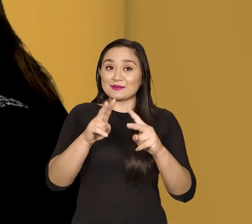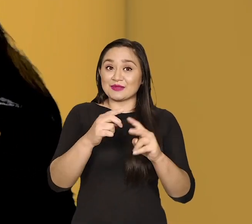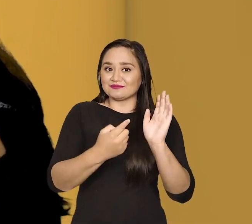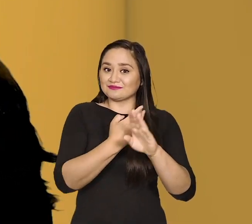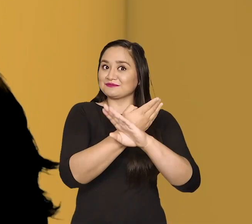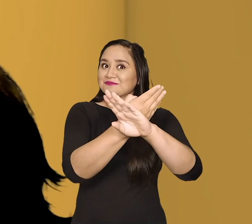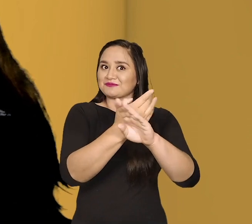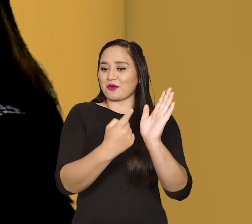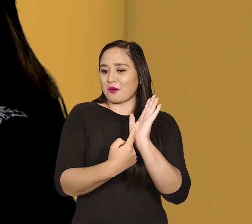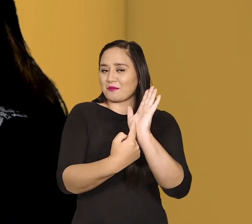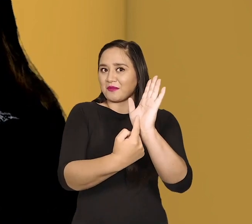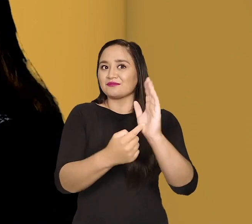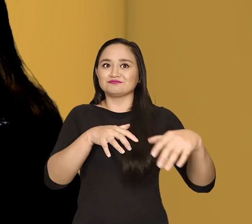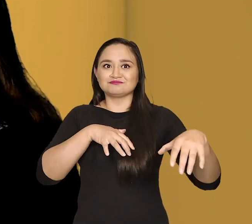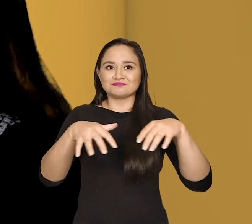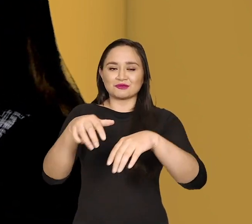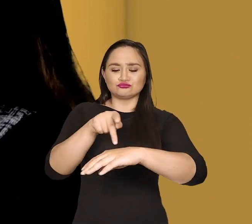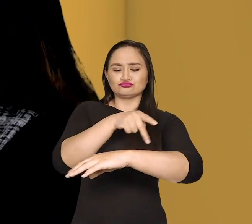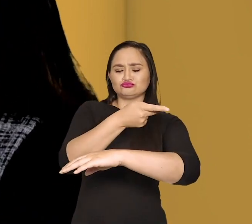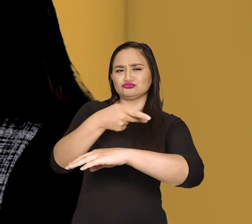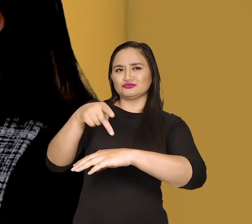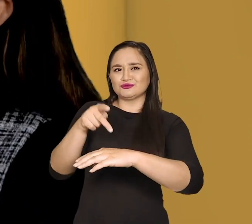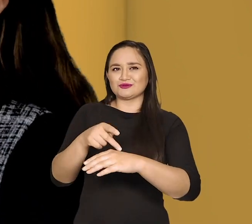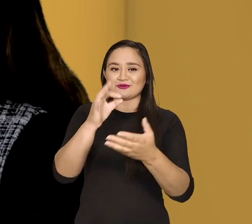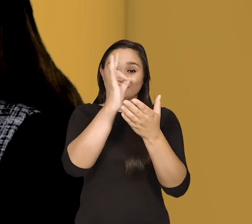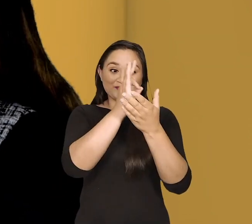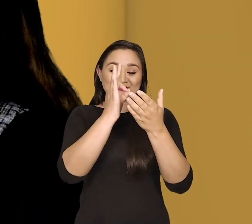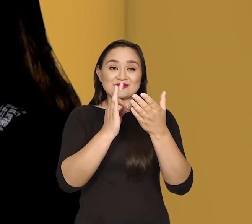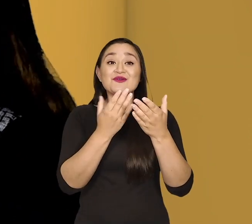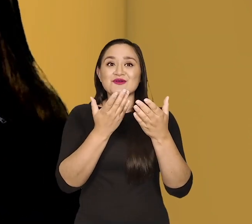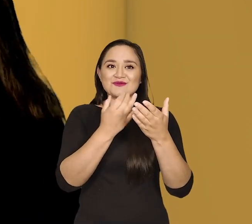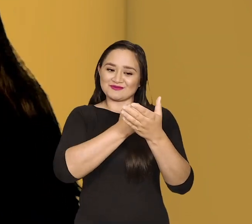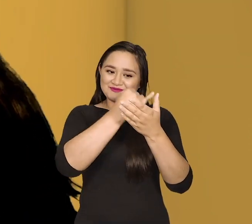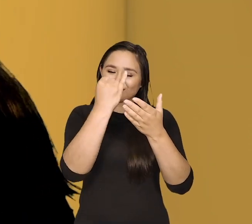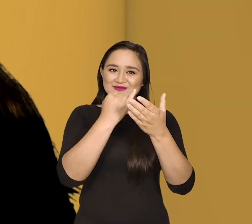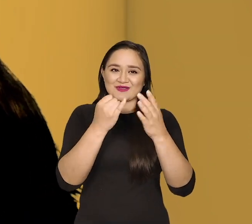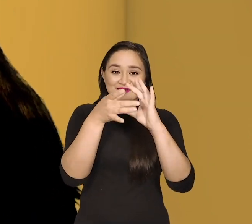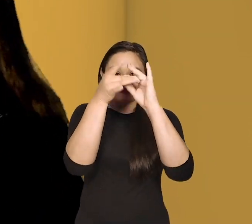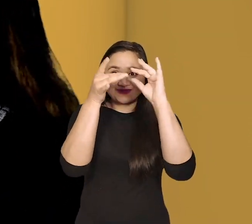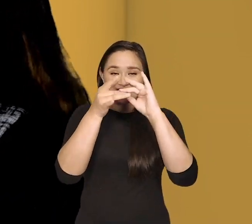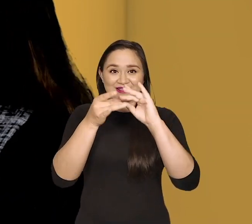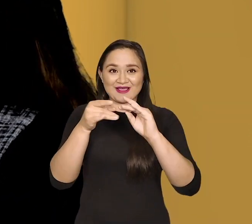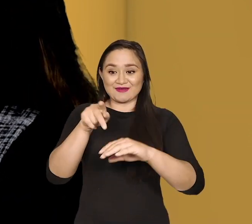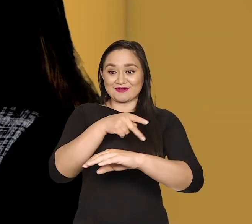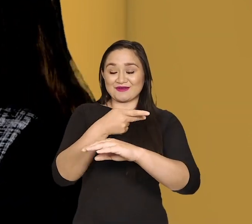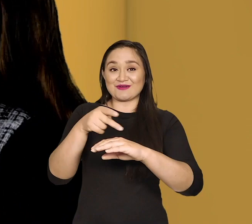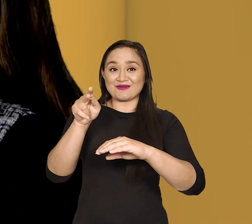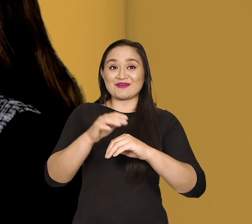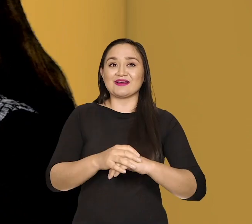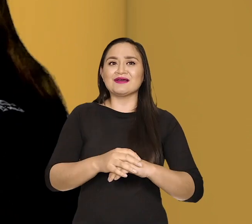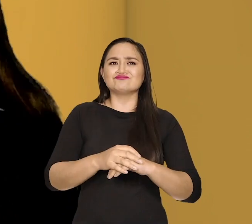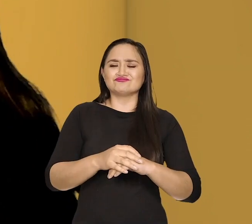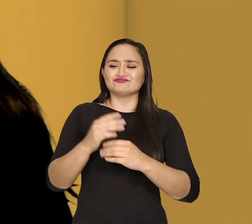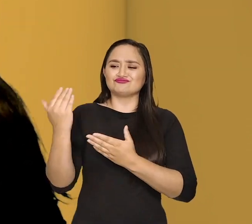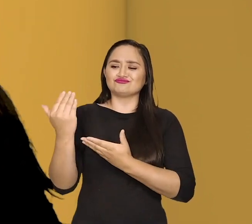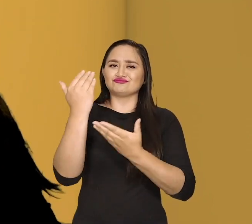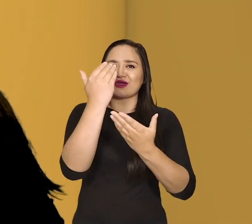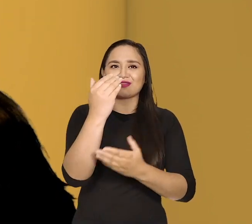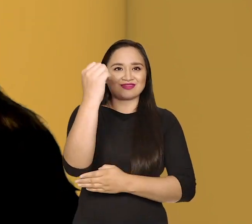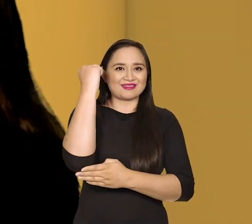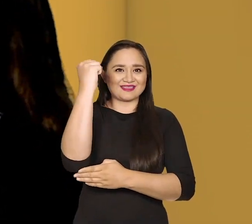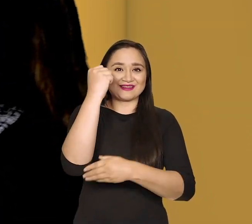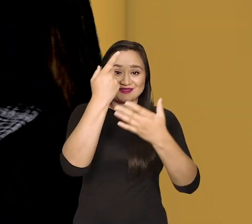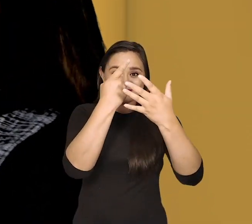a través de la acción poética que pinten frases de las obras literarias que representan el derecho a la